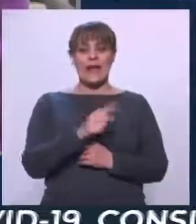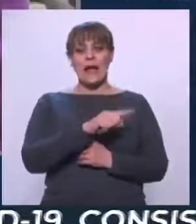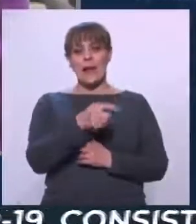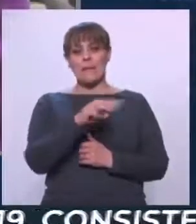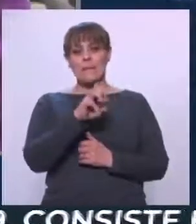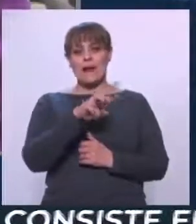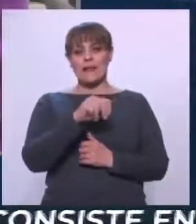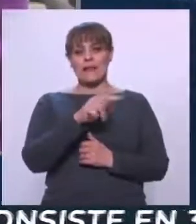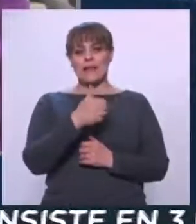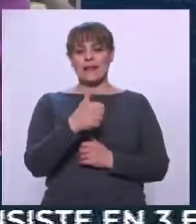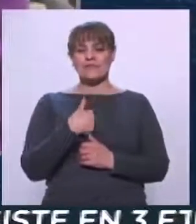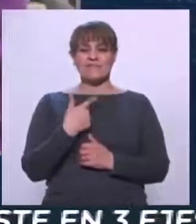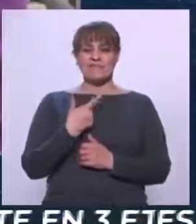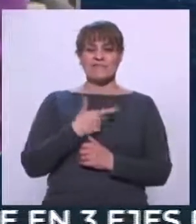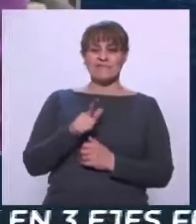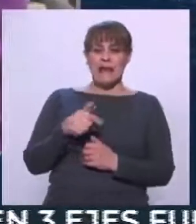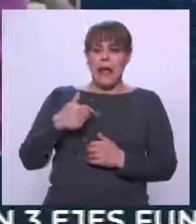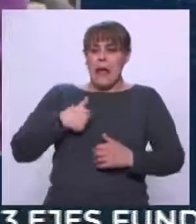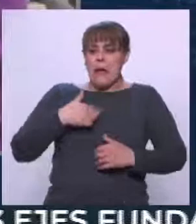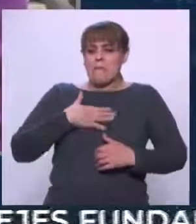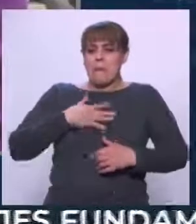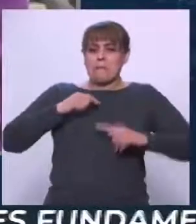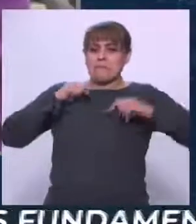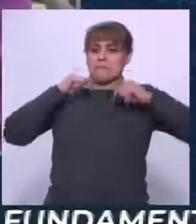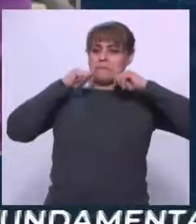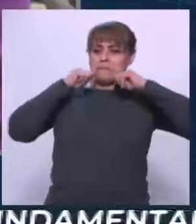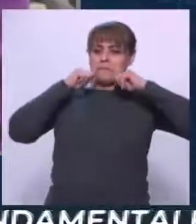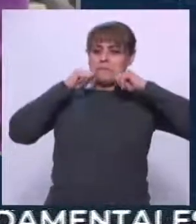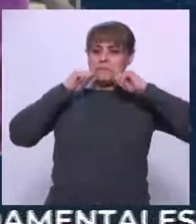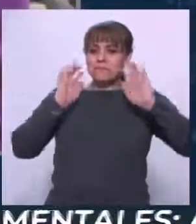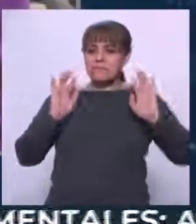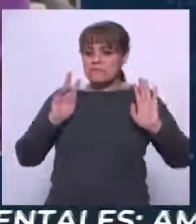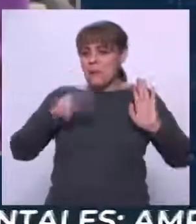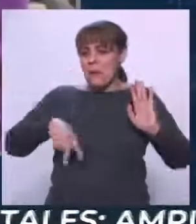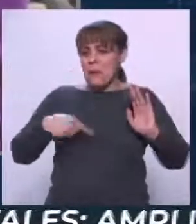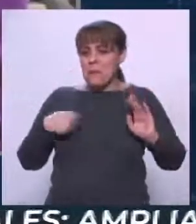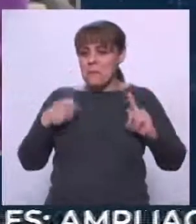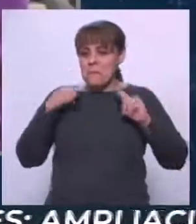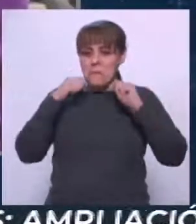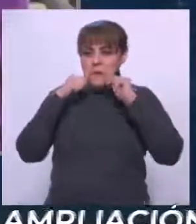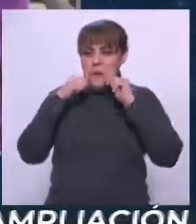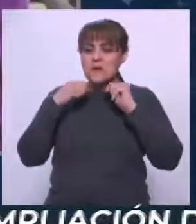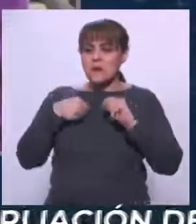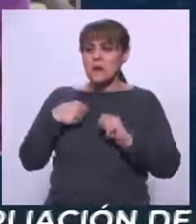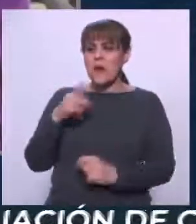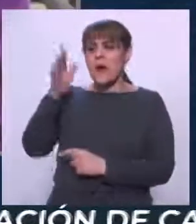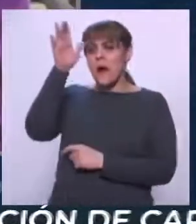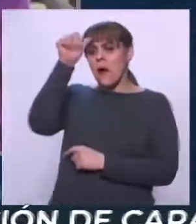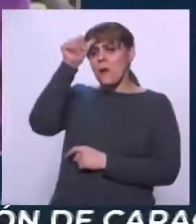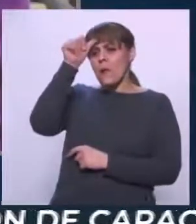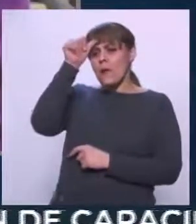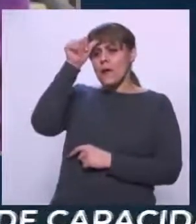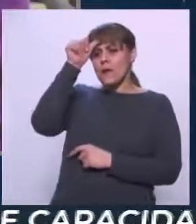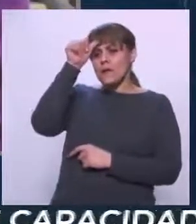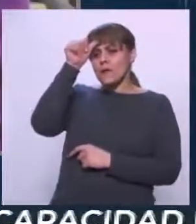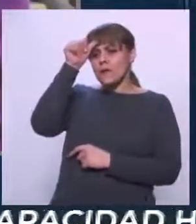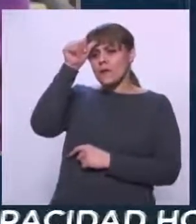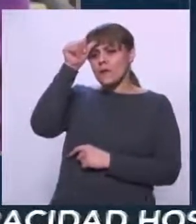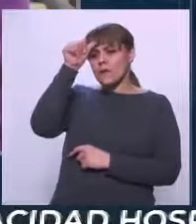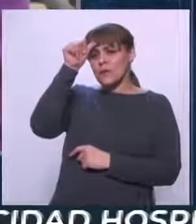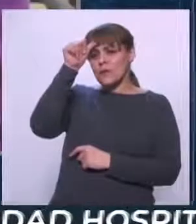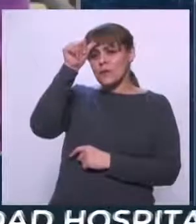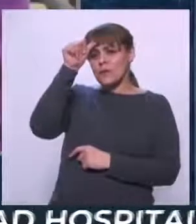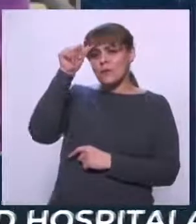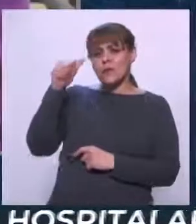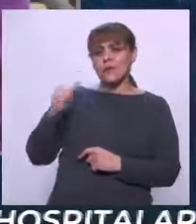mí me venía Wilson porque, bueno, yo coincidía con la belleza,